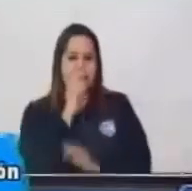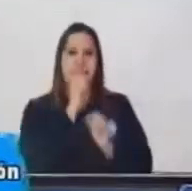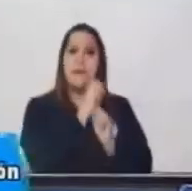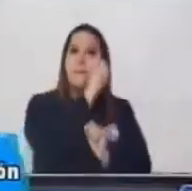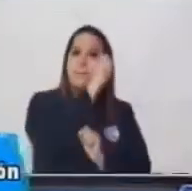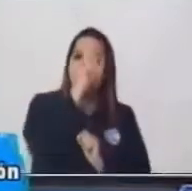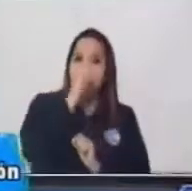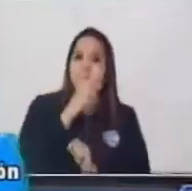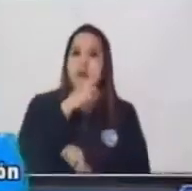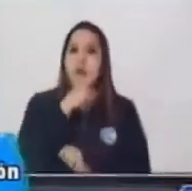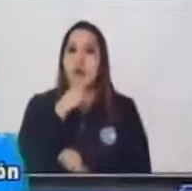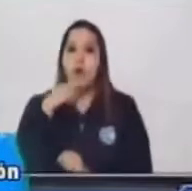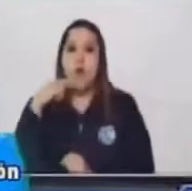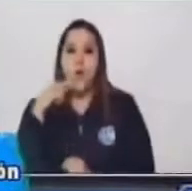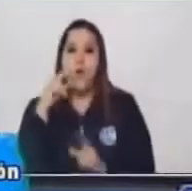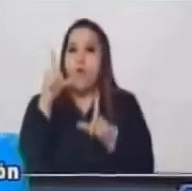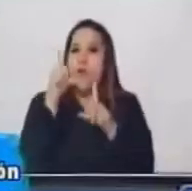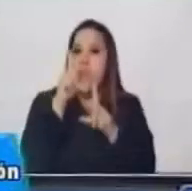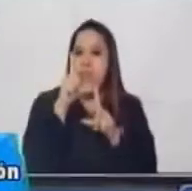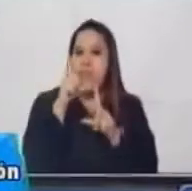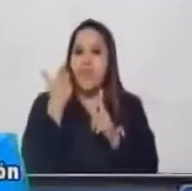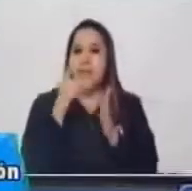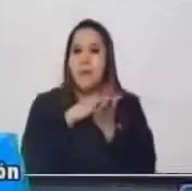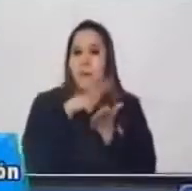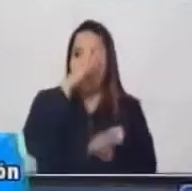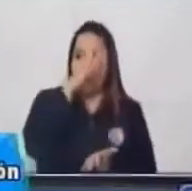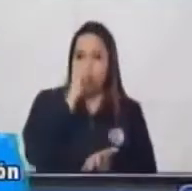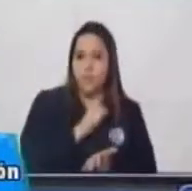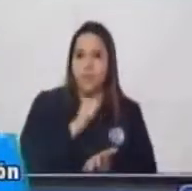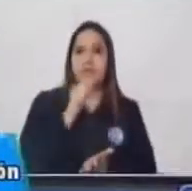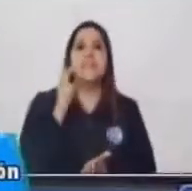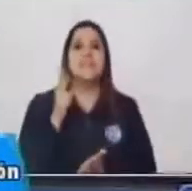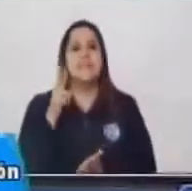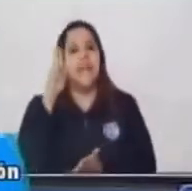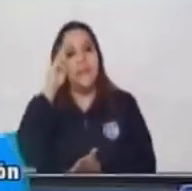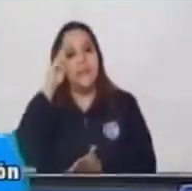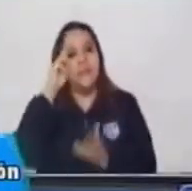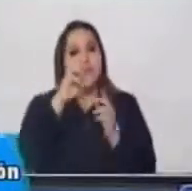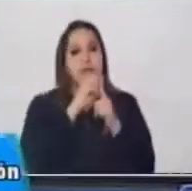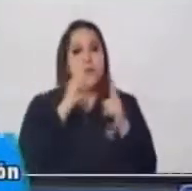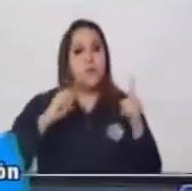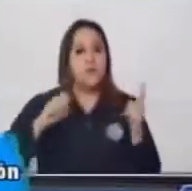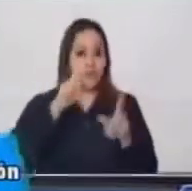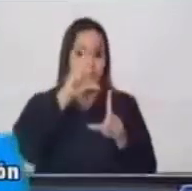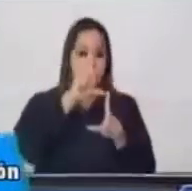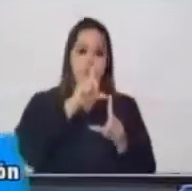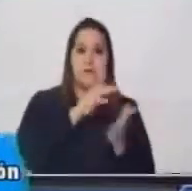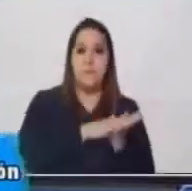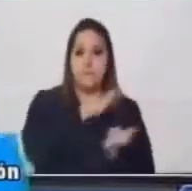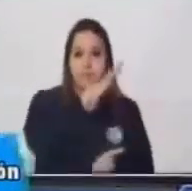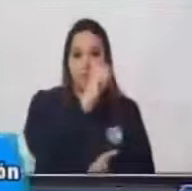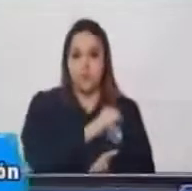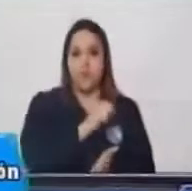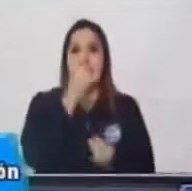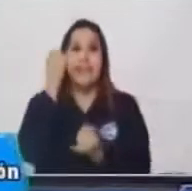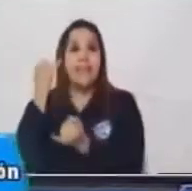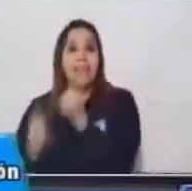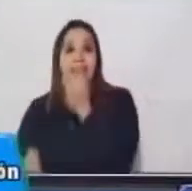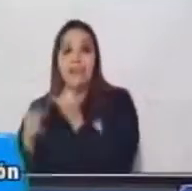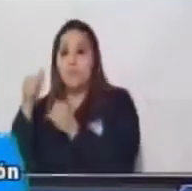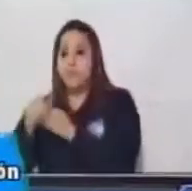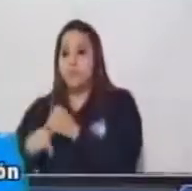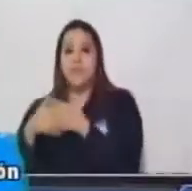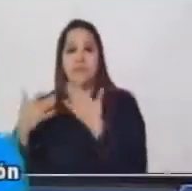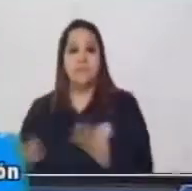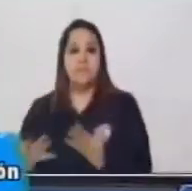la mayúscula. ¿Por qué? Porque precisamente la oración comienza siempre con una letra mayúscula y termina con algo importante,